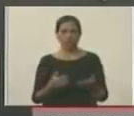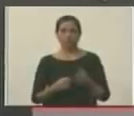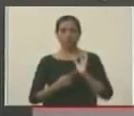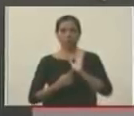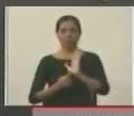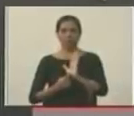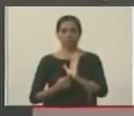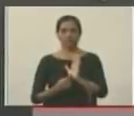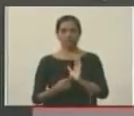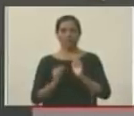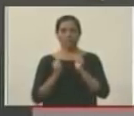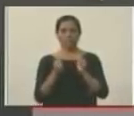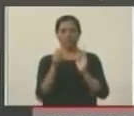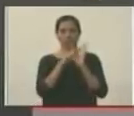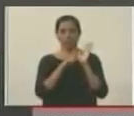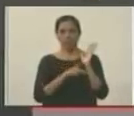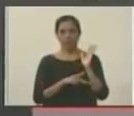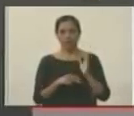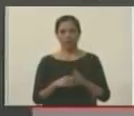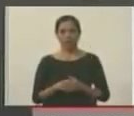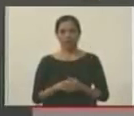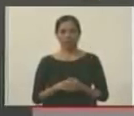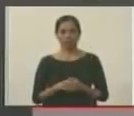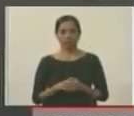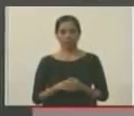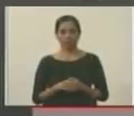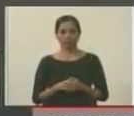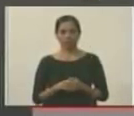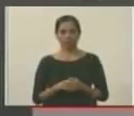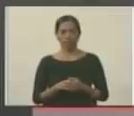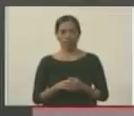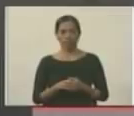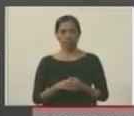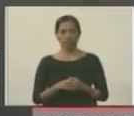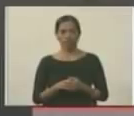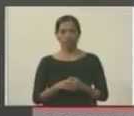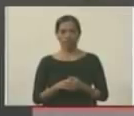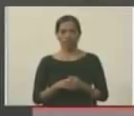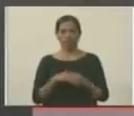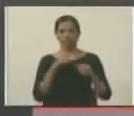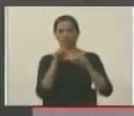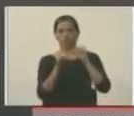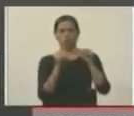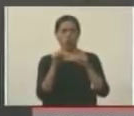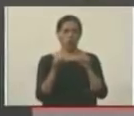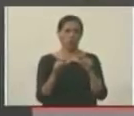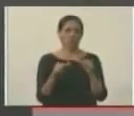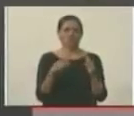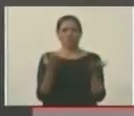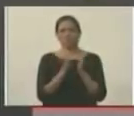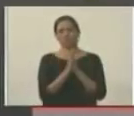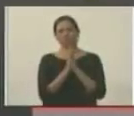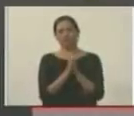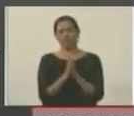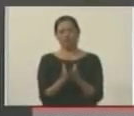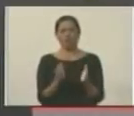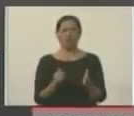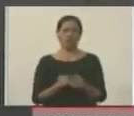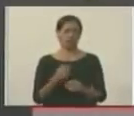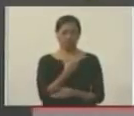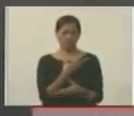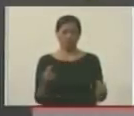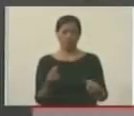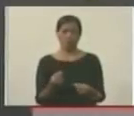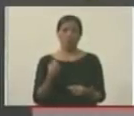mostraste, empezando el programa, Diosdado. Con su cuentico, de que los colectivos, sí, por favor, ¿no?